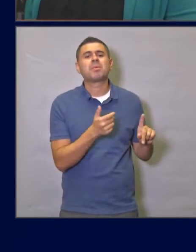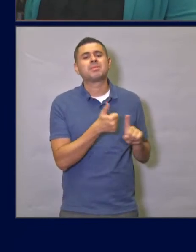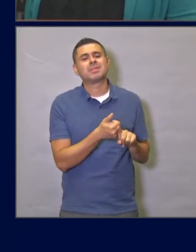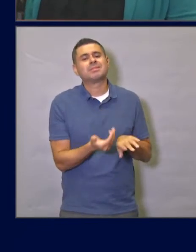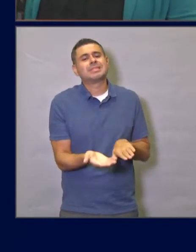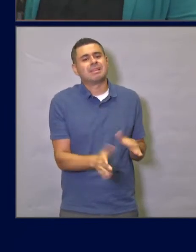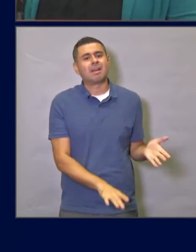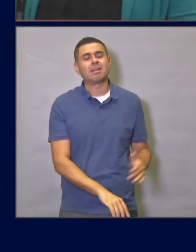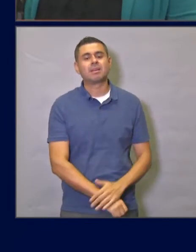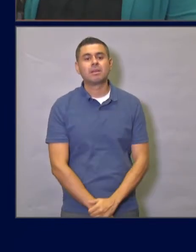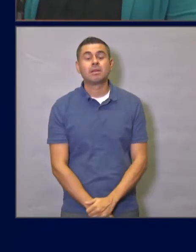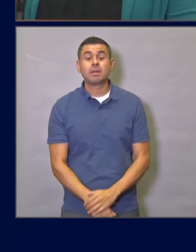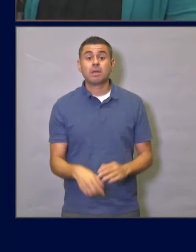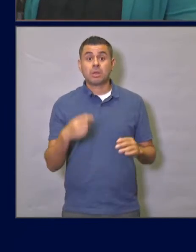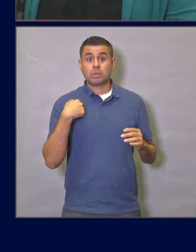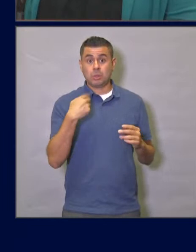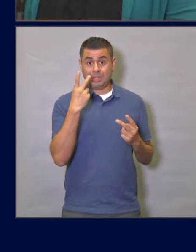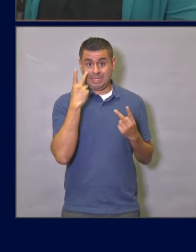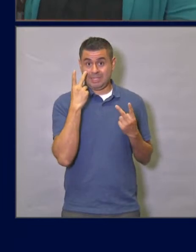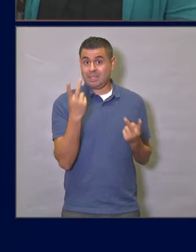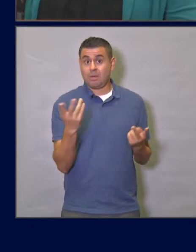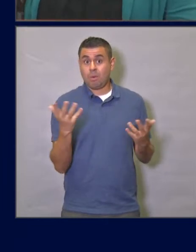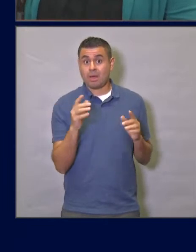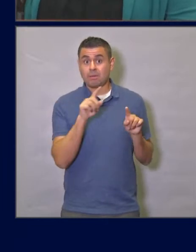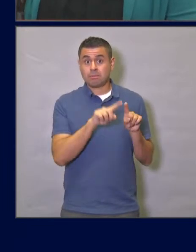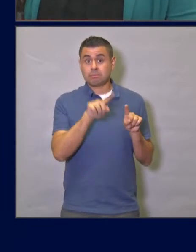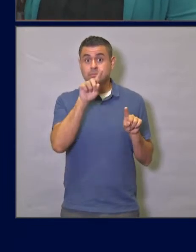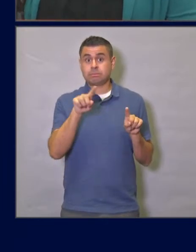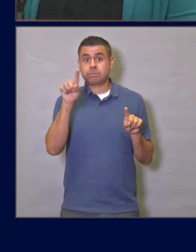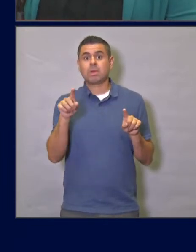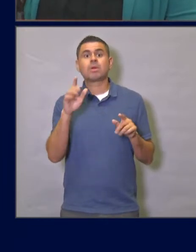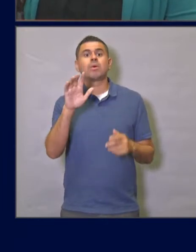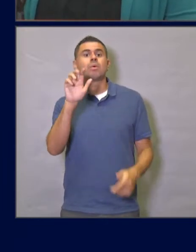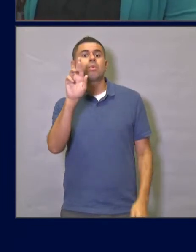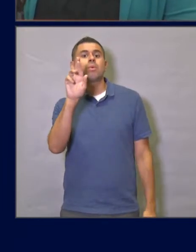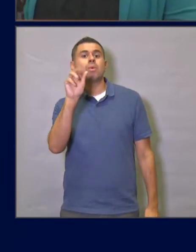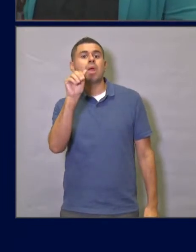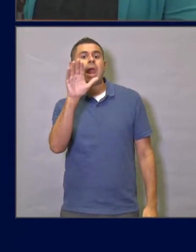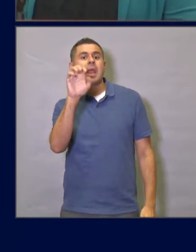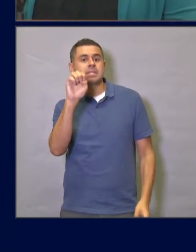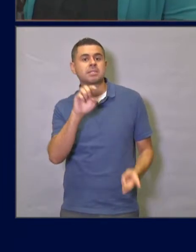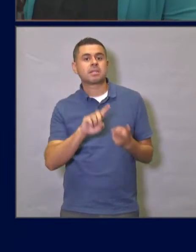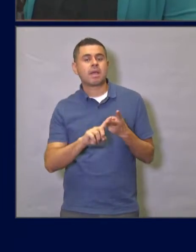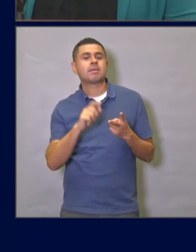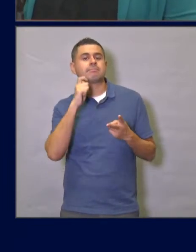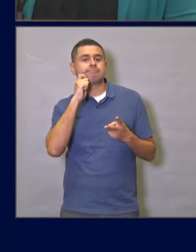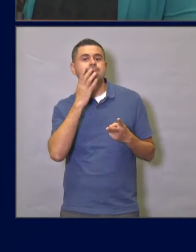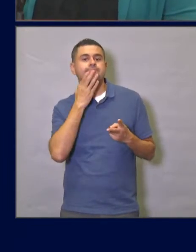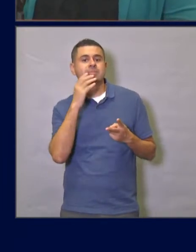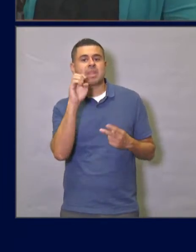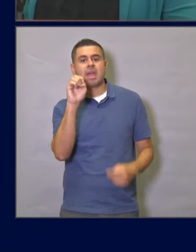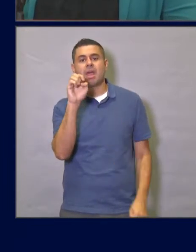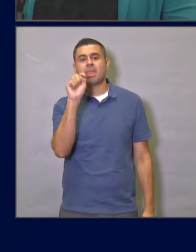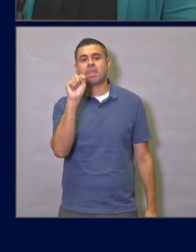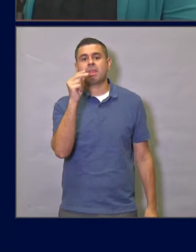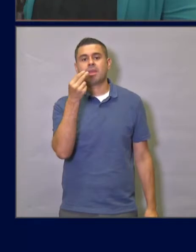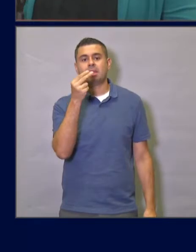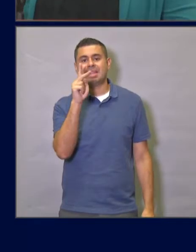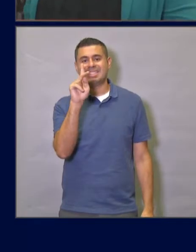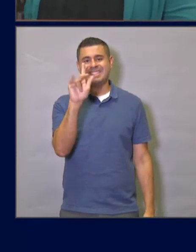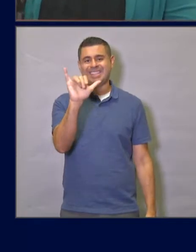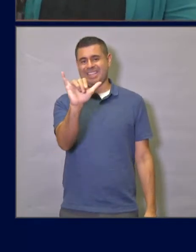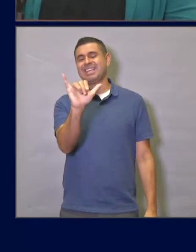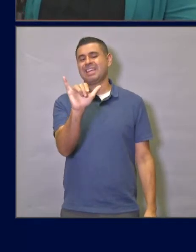largo del tiempo los casos de COVID-19 por raza y etnicidad. Estas líneas muestran que con el tiempo